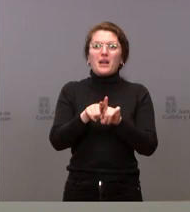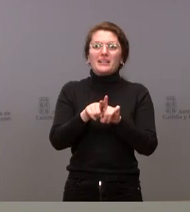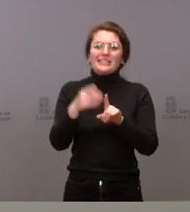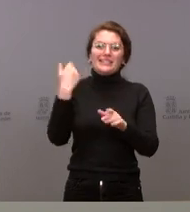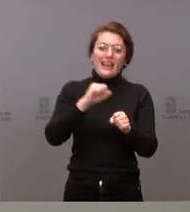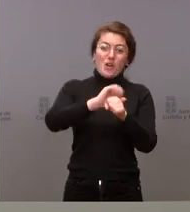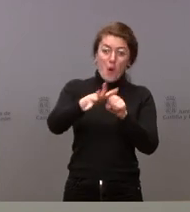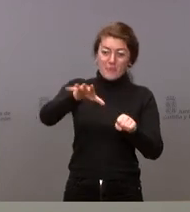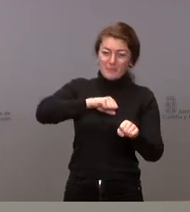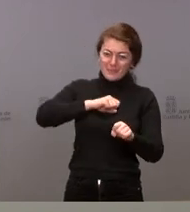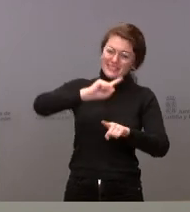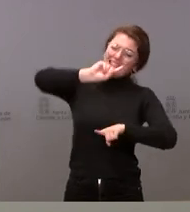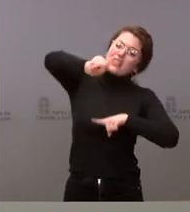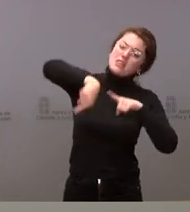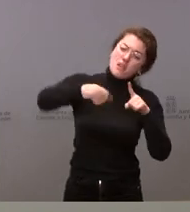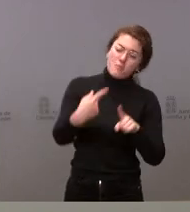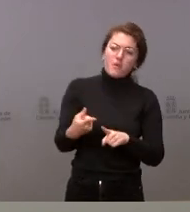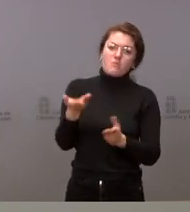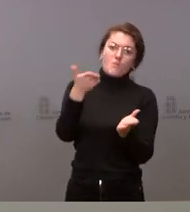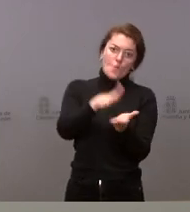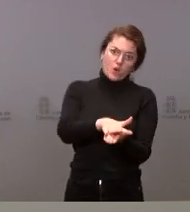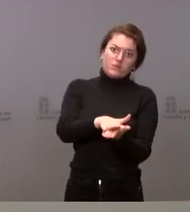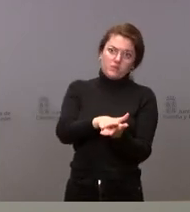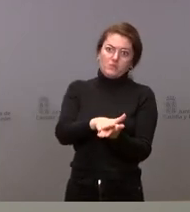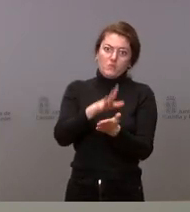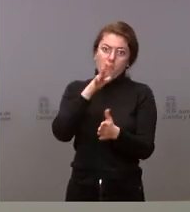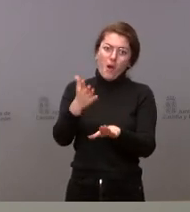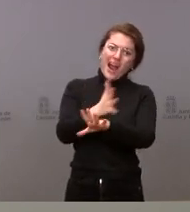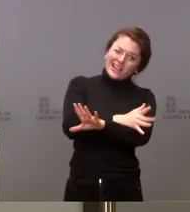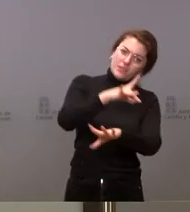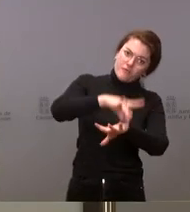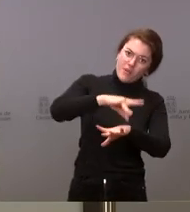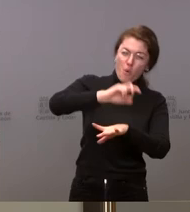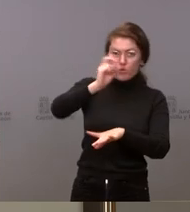fallecimiento del paciente y por supuesto que algo que nos preocupa preocupan todos los fallecidos